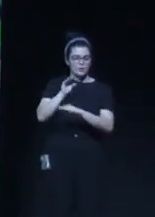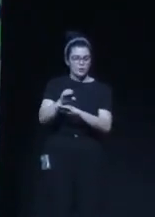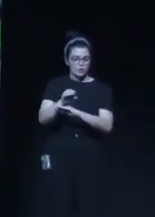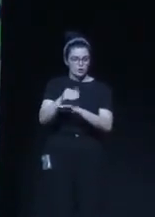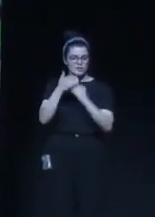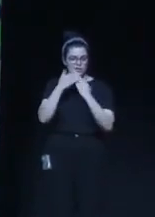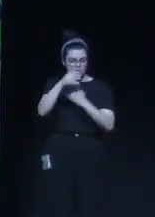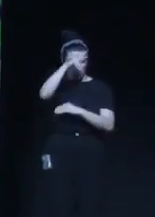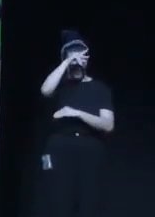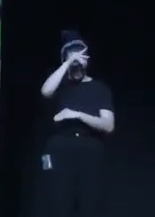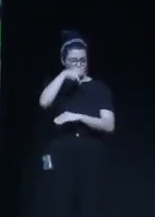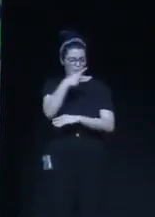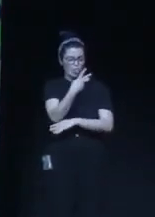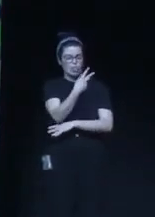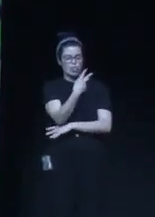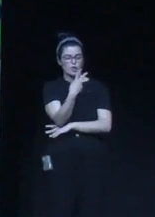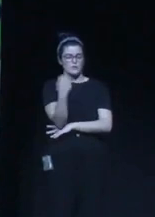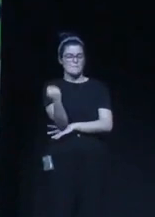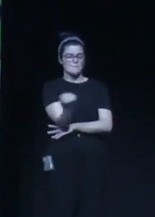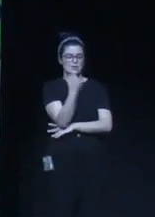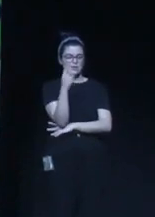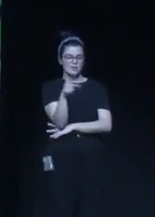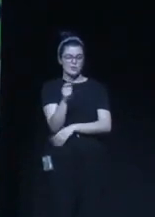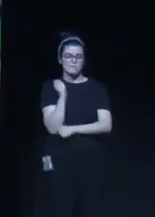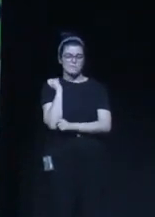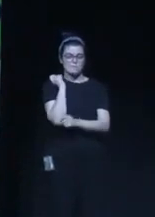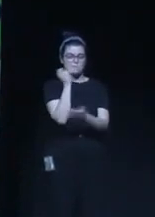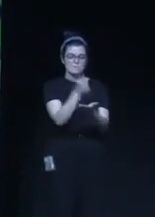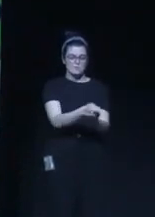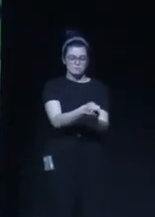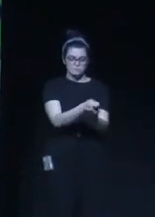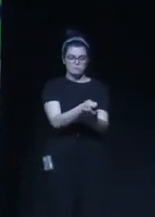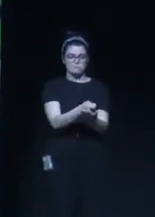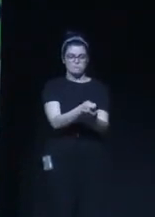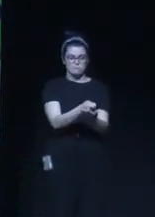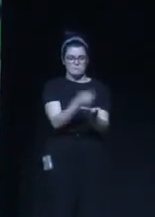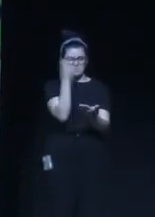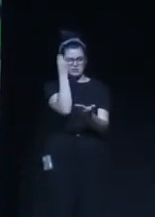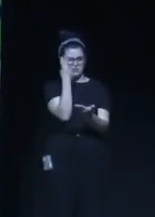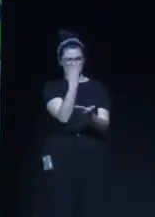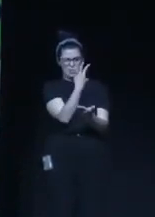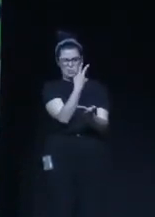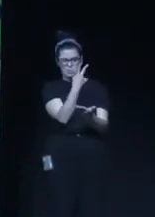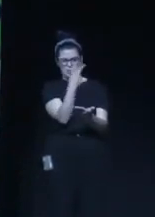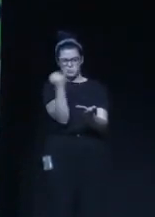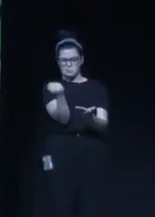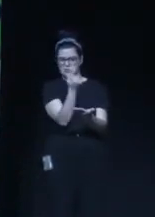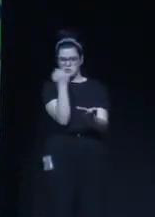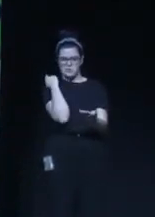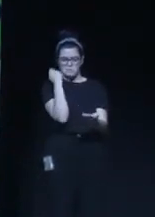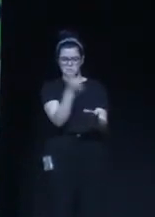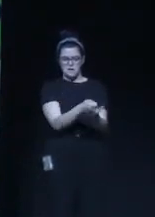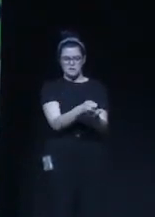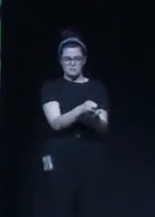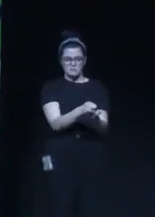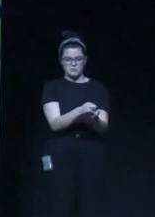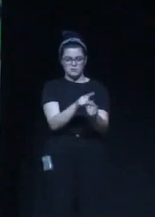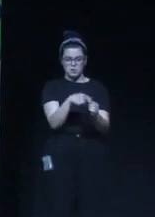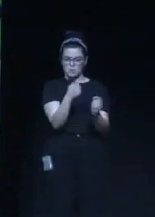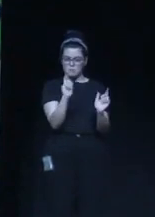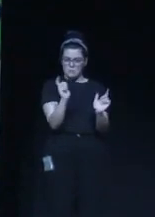2 millones de euros, que para ellos no es nada. Creo que eran 2 millones, 2 años, luego no sé qué, y después ya nada,